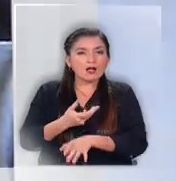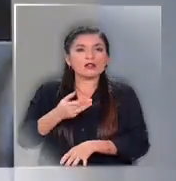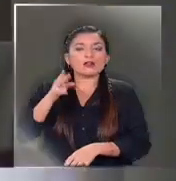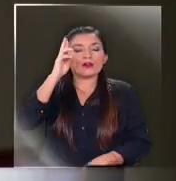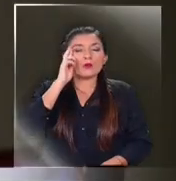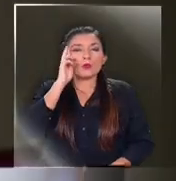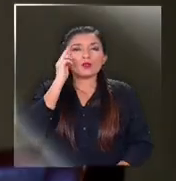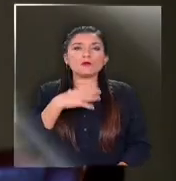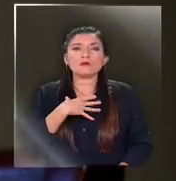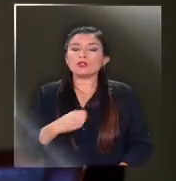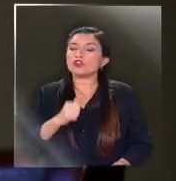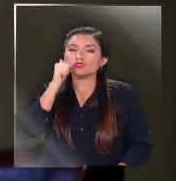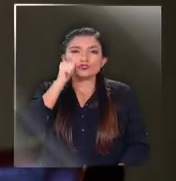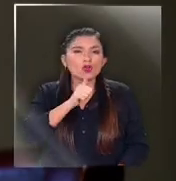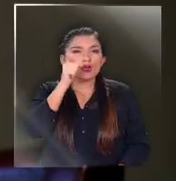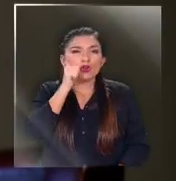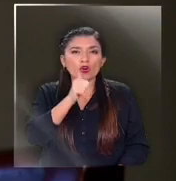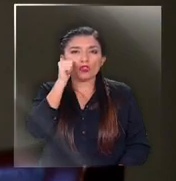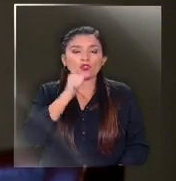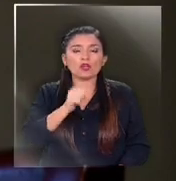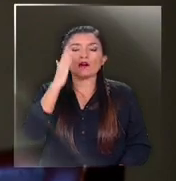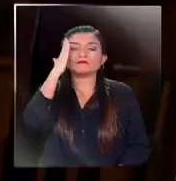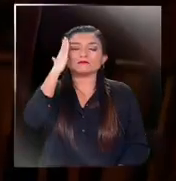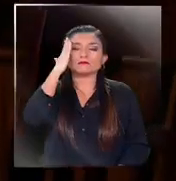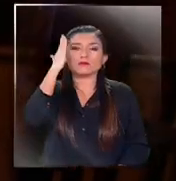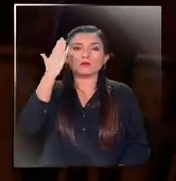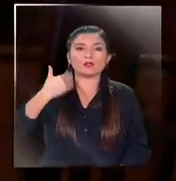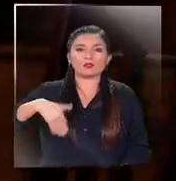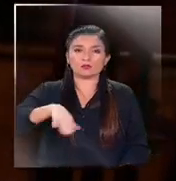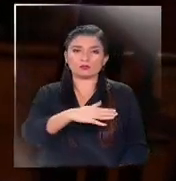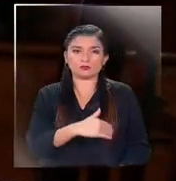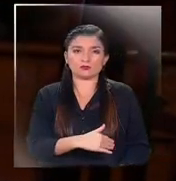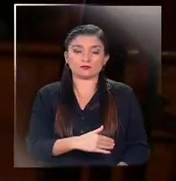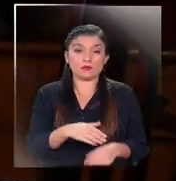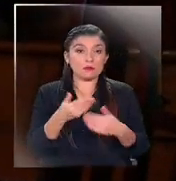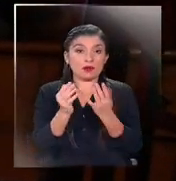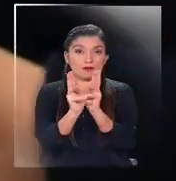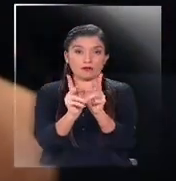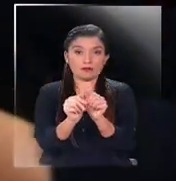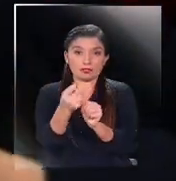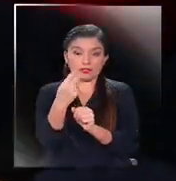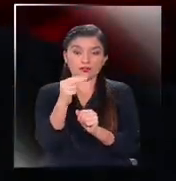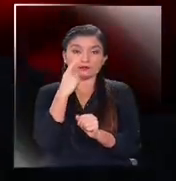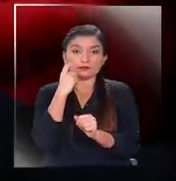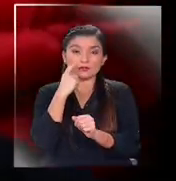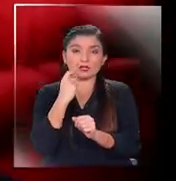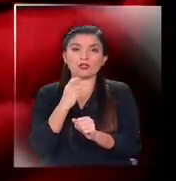cada momento en la memoria de nosotros. Para la familia de Enrique, la captura de